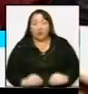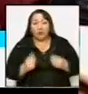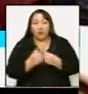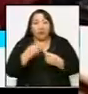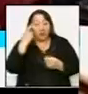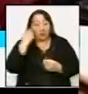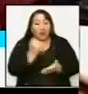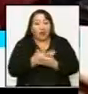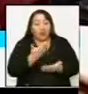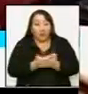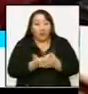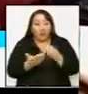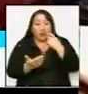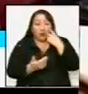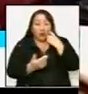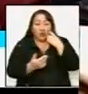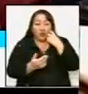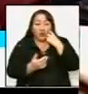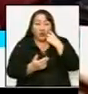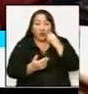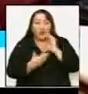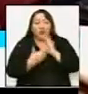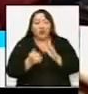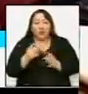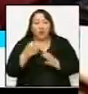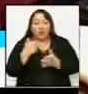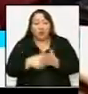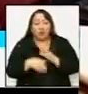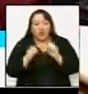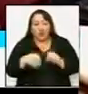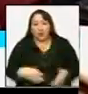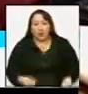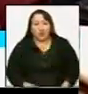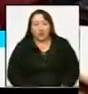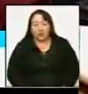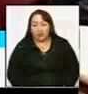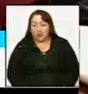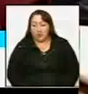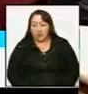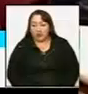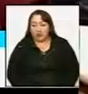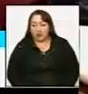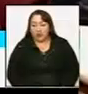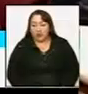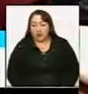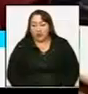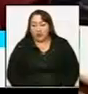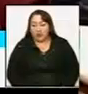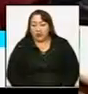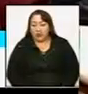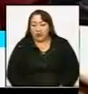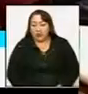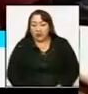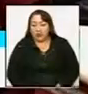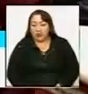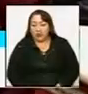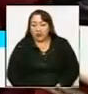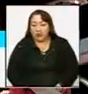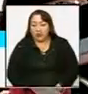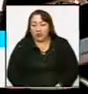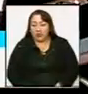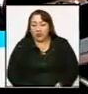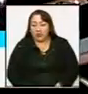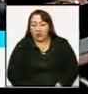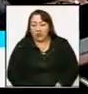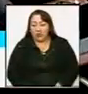probarlo quien presenta su carta de renuncia. La congresista Beteta también tiene razón. Congresista